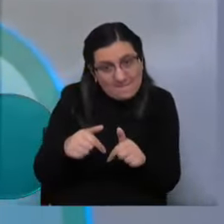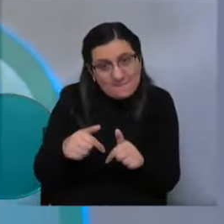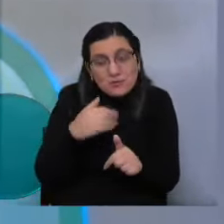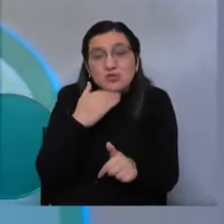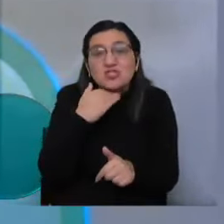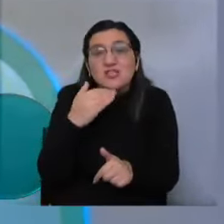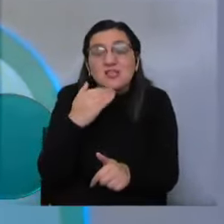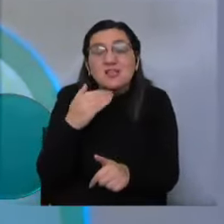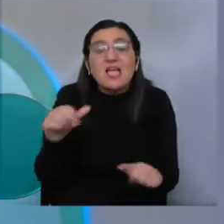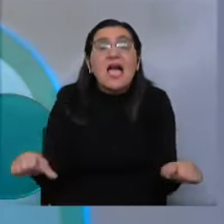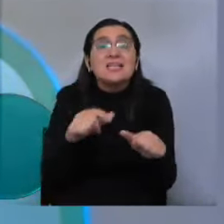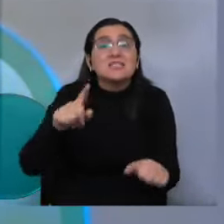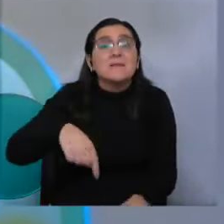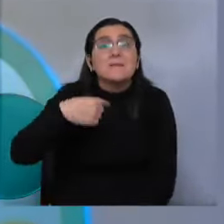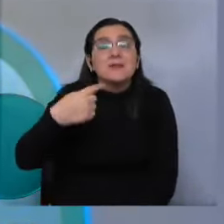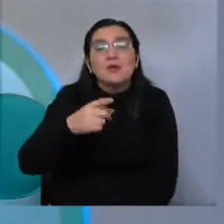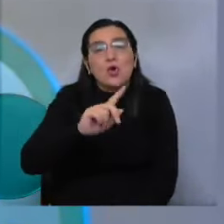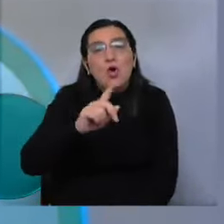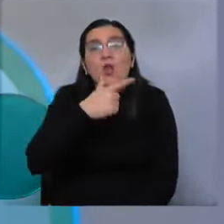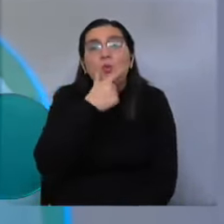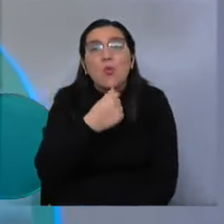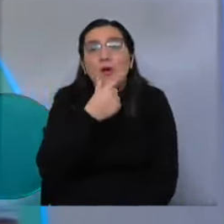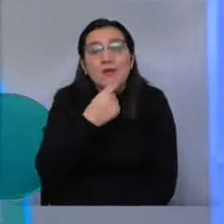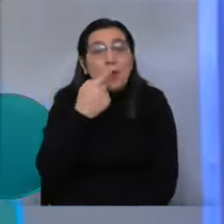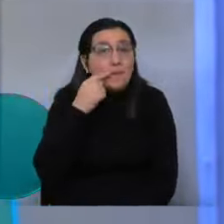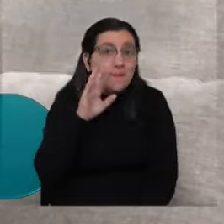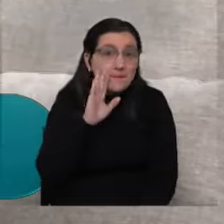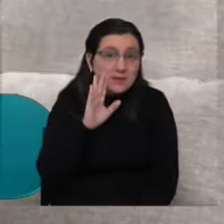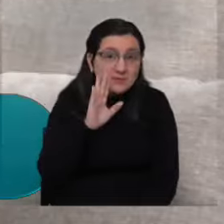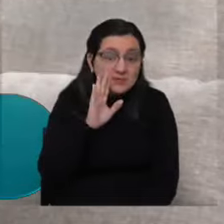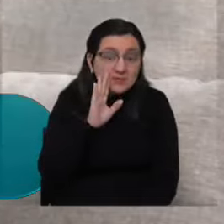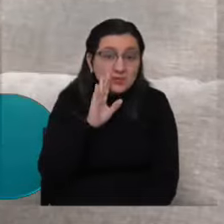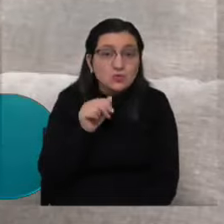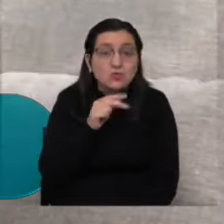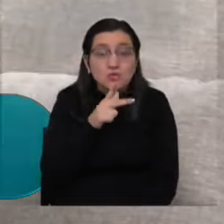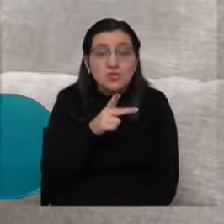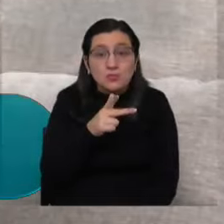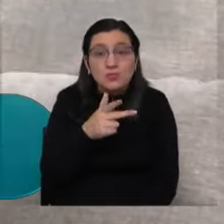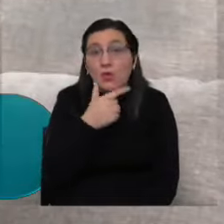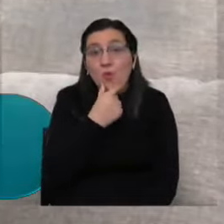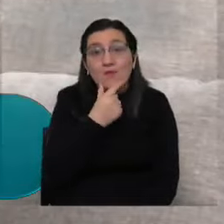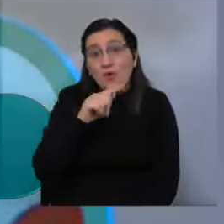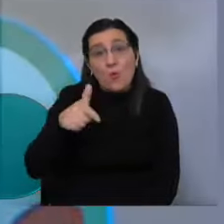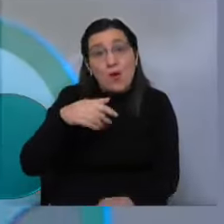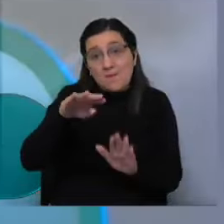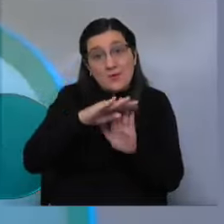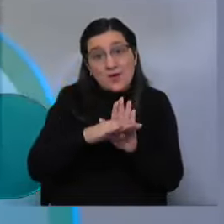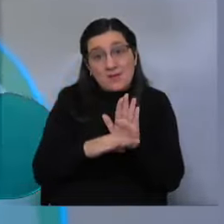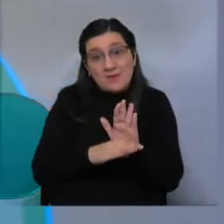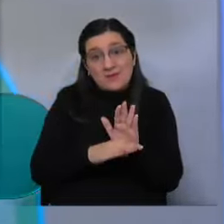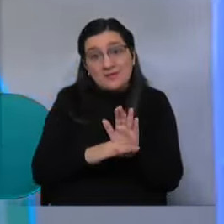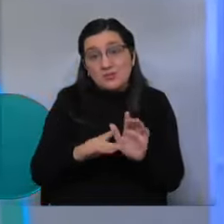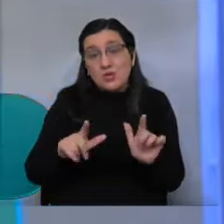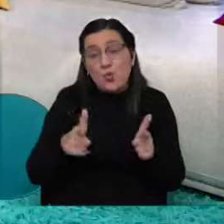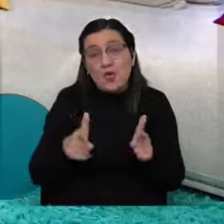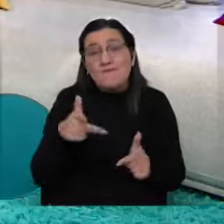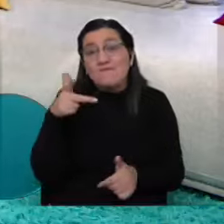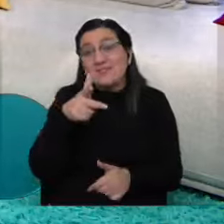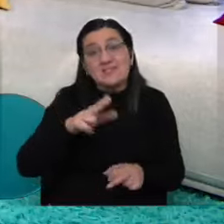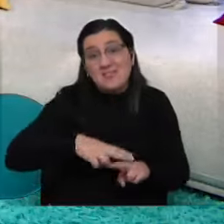hacer mañana el jueves los padres con sus niños porque el jueves no tenemos programa señor señores por lo tanto no vamos a tener flor de